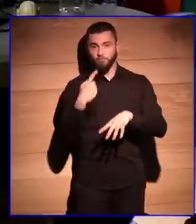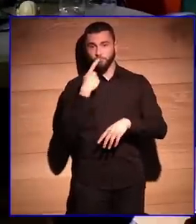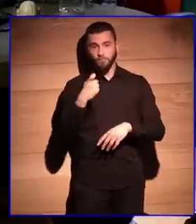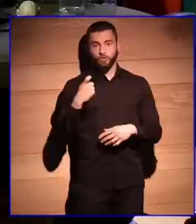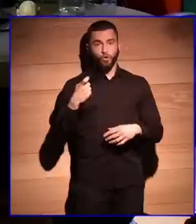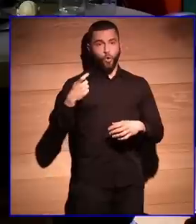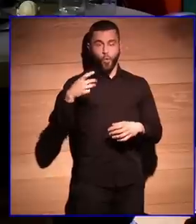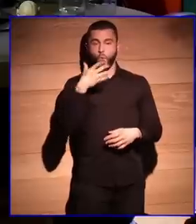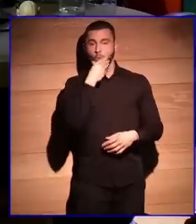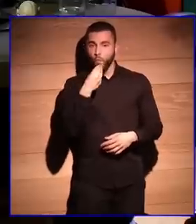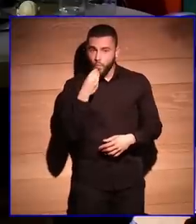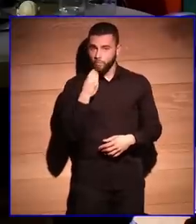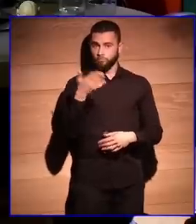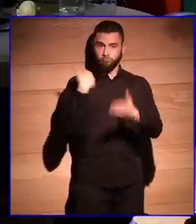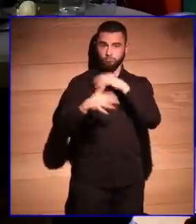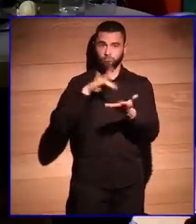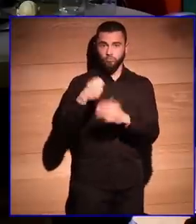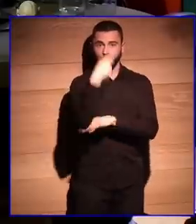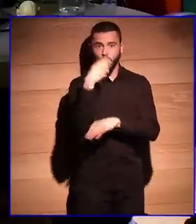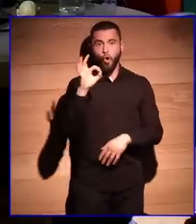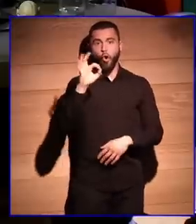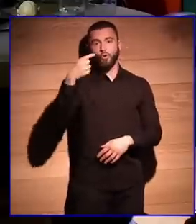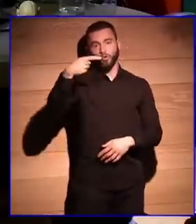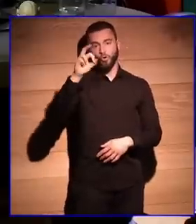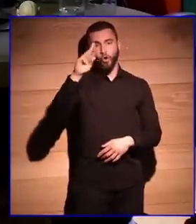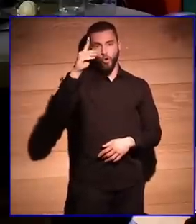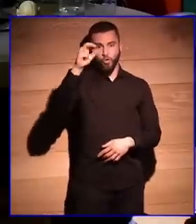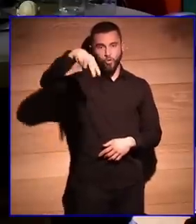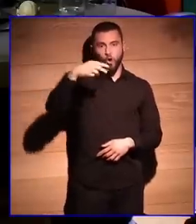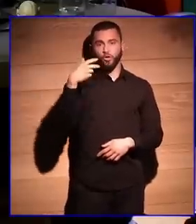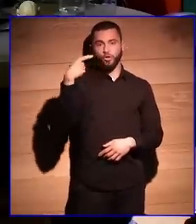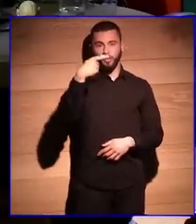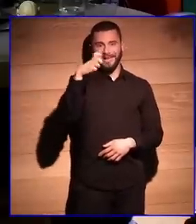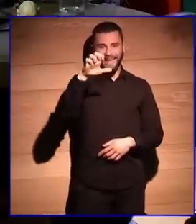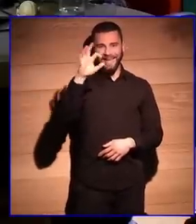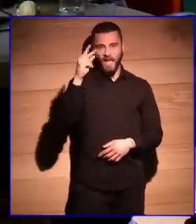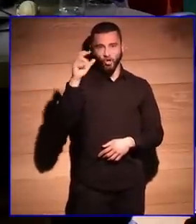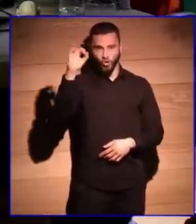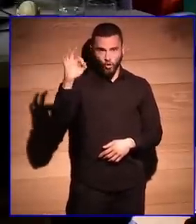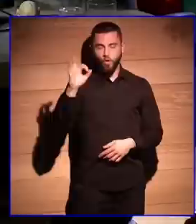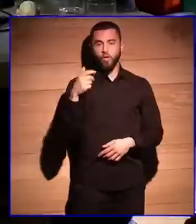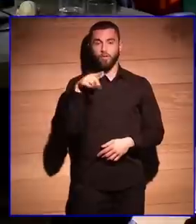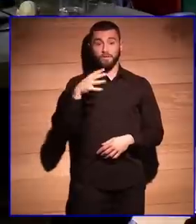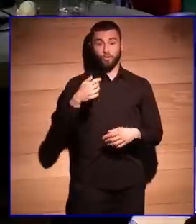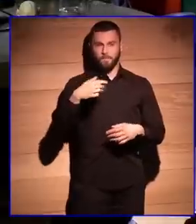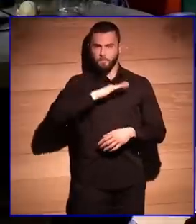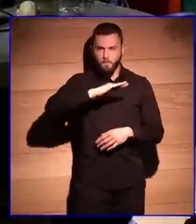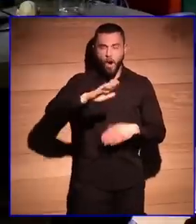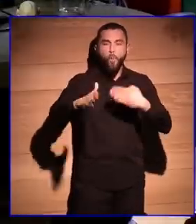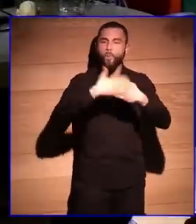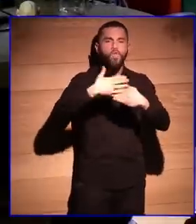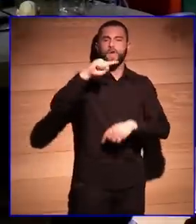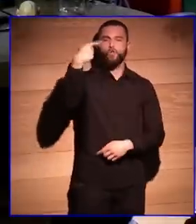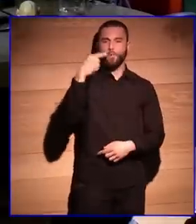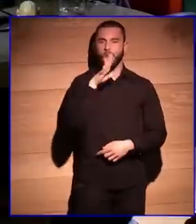en aquel momento, ¿no? O pensemos en Gordon Gekko, por ejemplo. Bueno, Gordon Gekko sería el mal más moderno, ¿no? A lo mejor el villano más moderno.